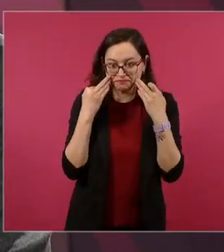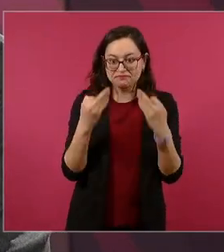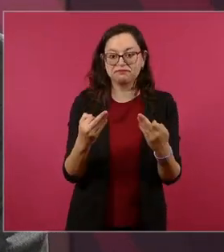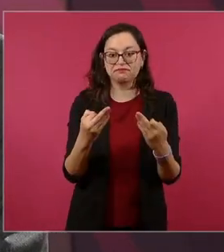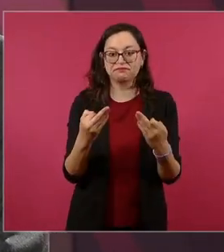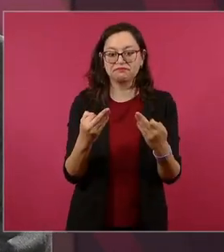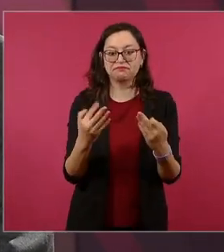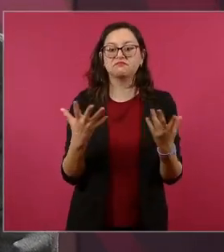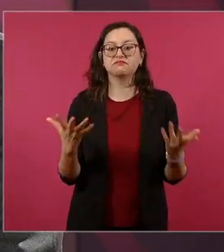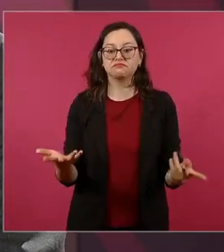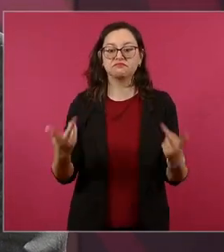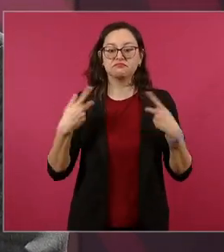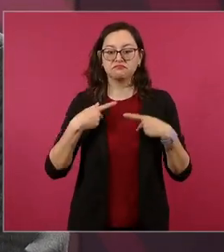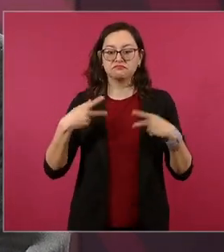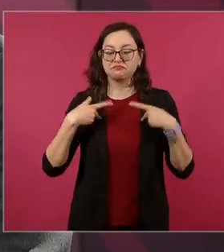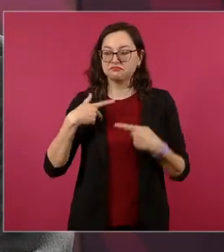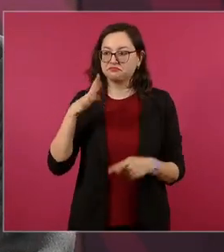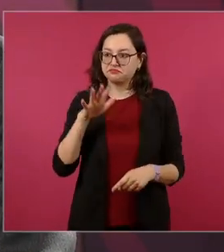es agradecido.